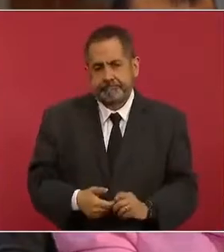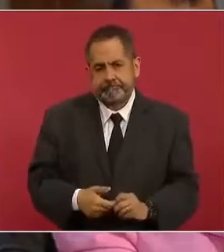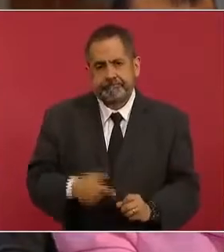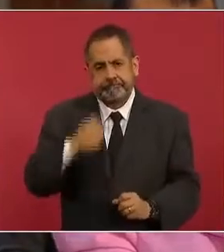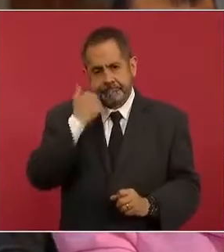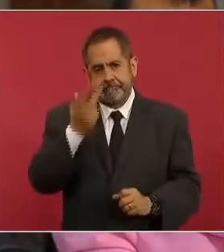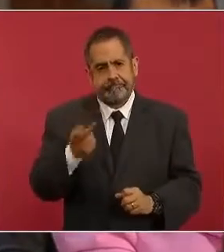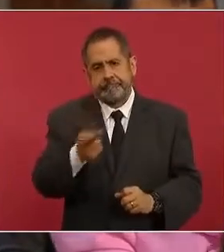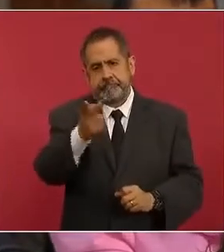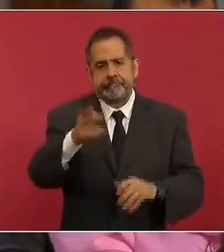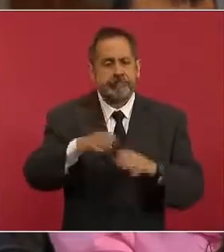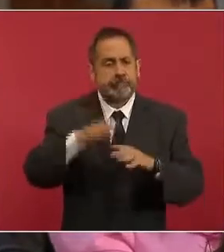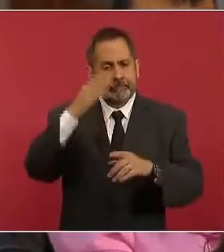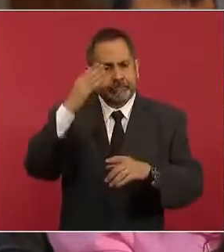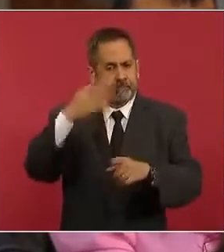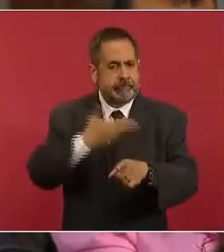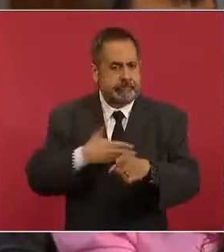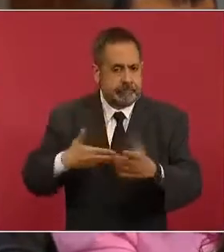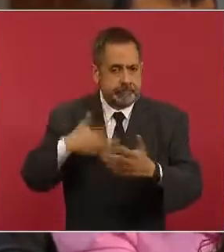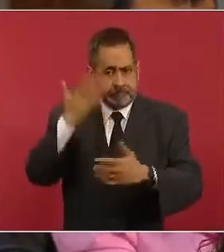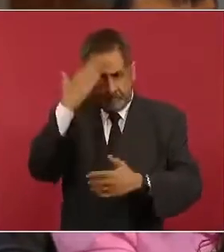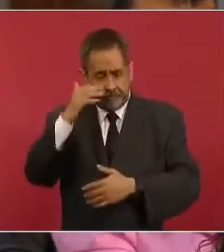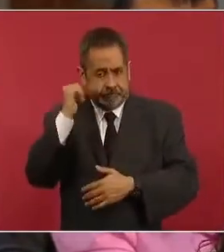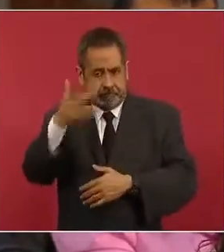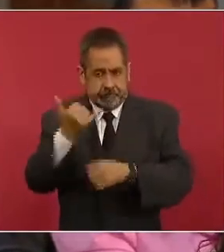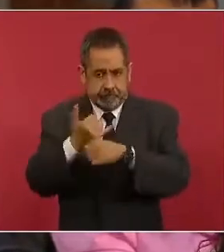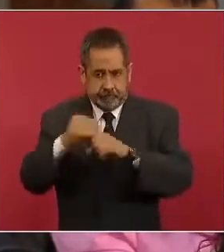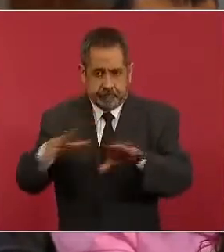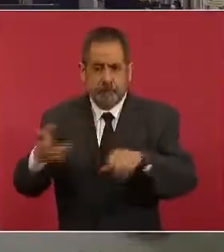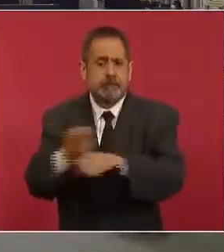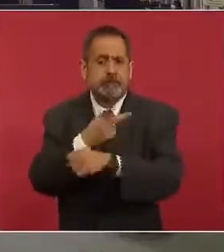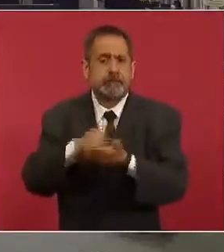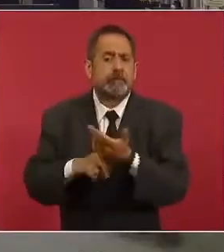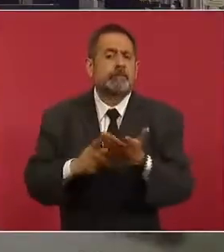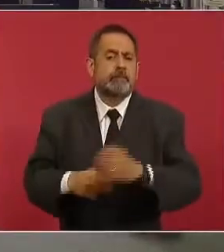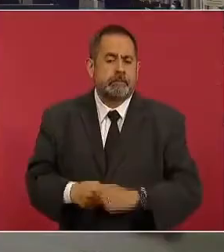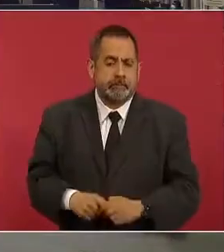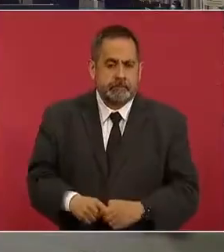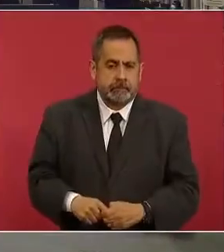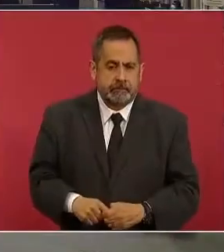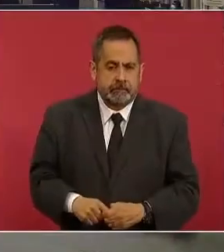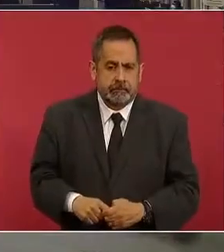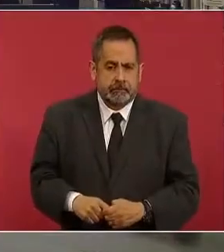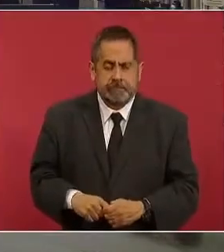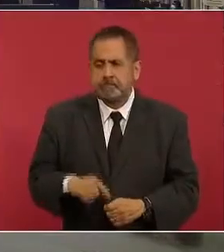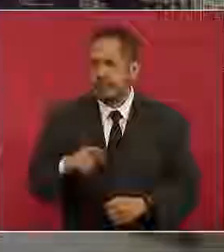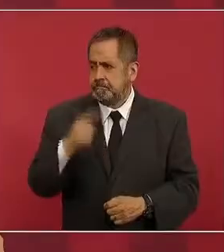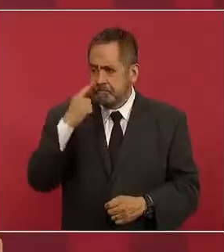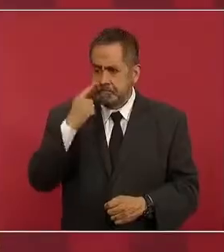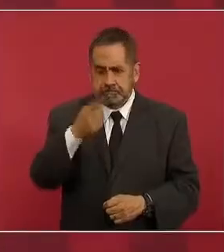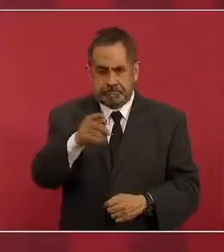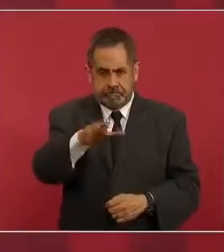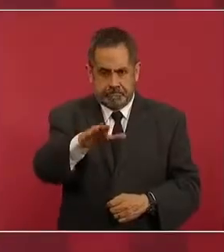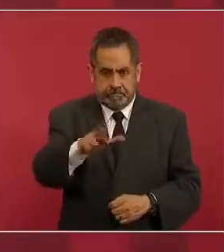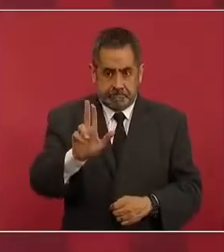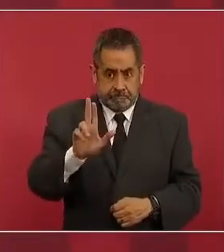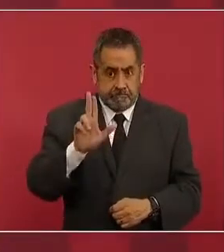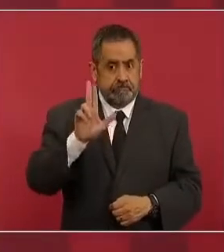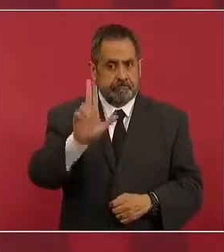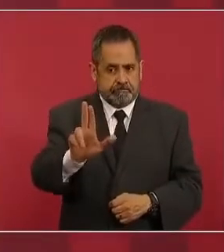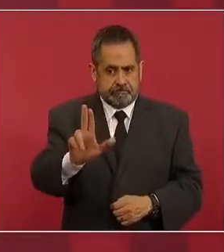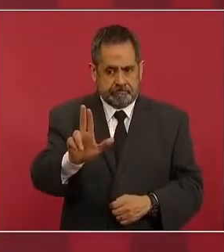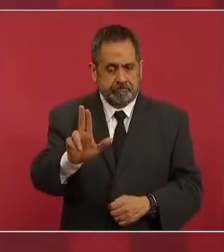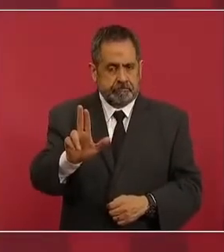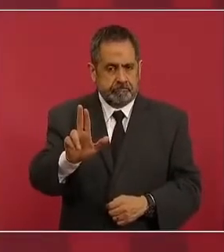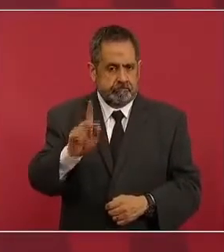quisiera preguntarle, señor presidente, ¿ya tiene usted este informe? Mira, te propongo que el martes,